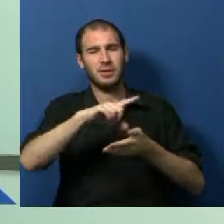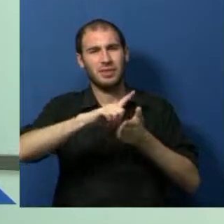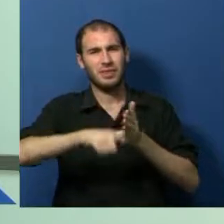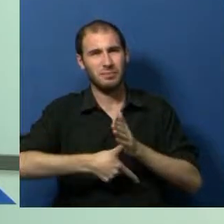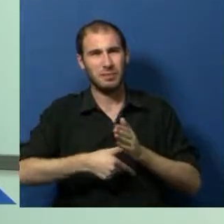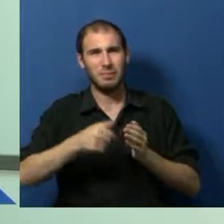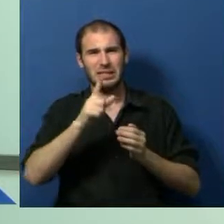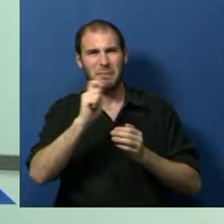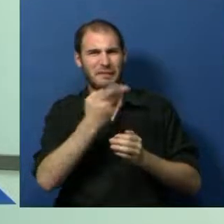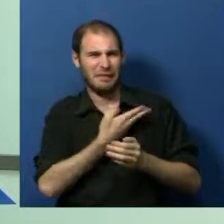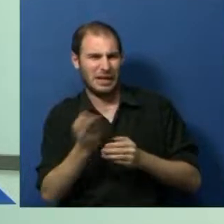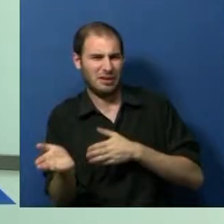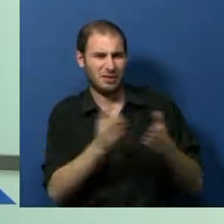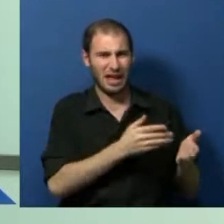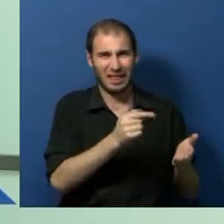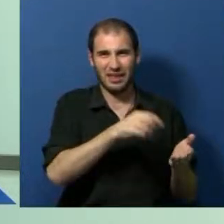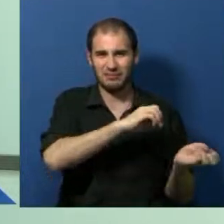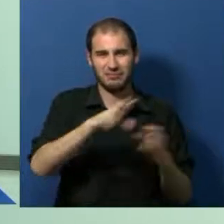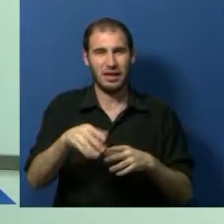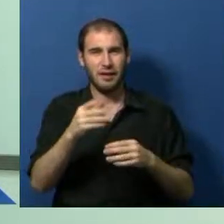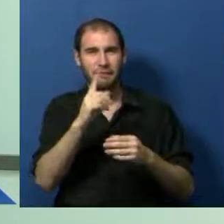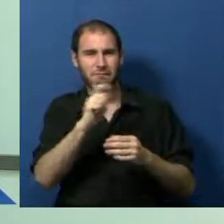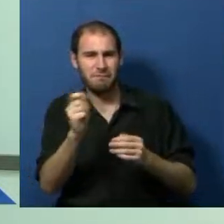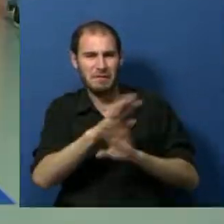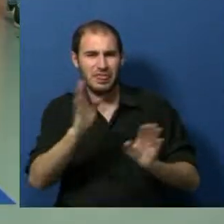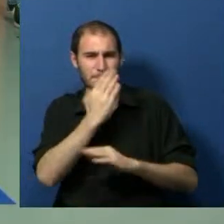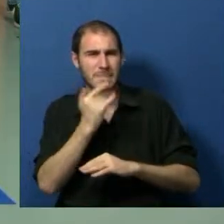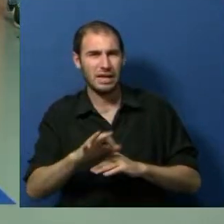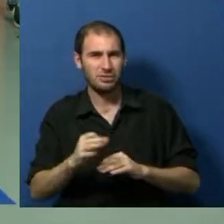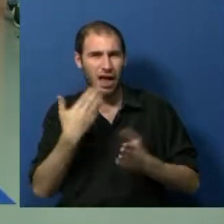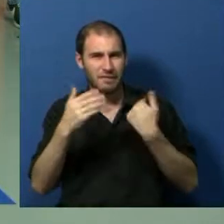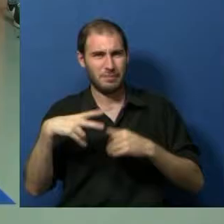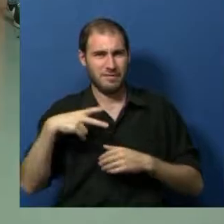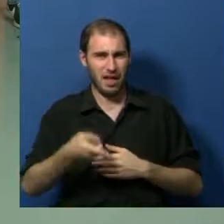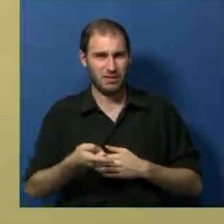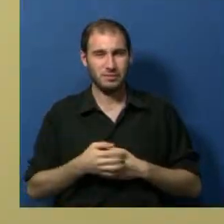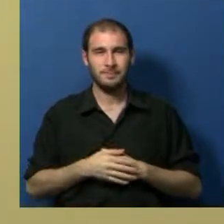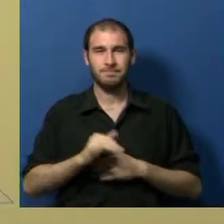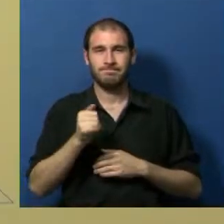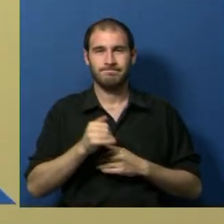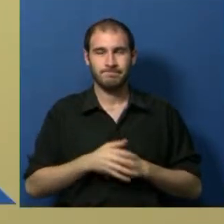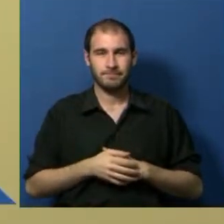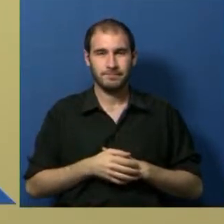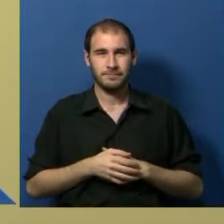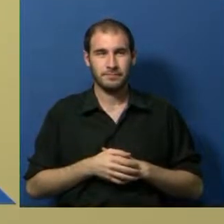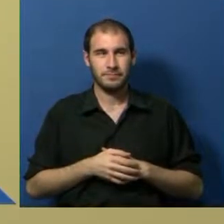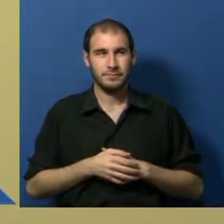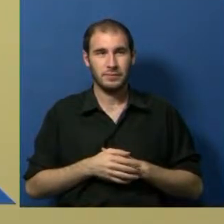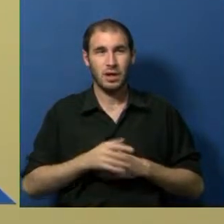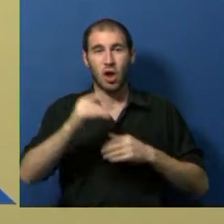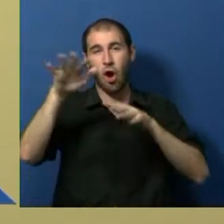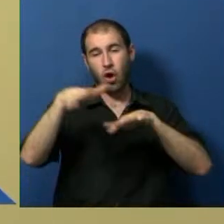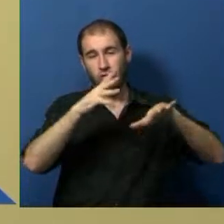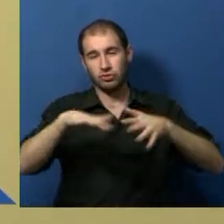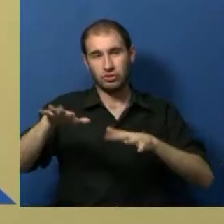es más del mes de febrero en la provincia de Mendoza, estamos fines de marzo, por eso pregunto, lo hablábamos fuera del aire incluso. Sí. Bueno, el otoño es